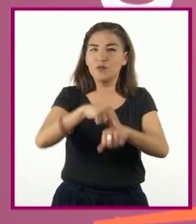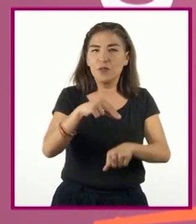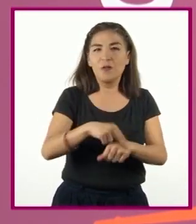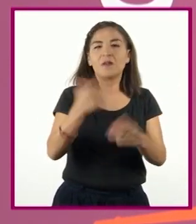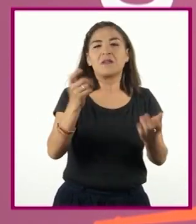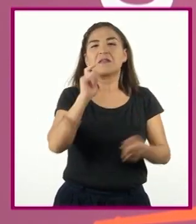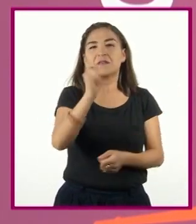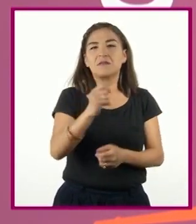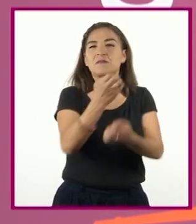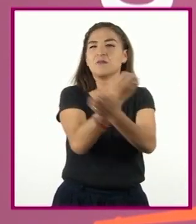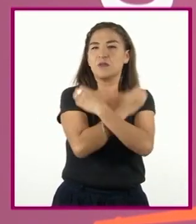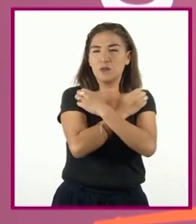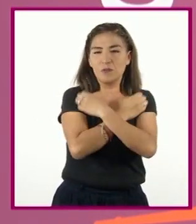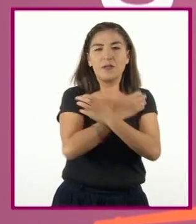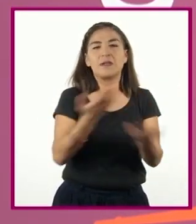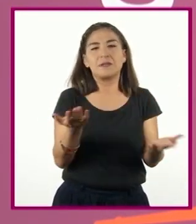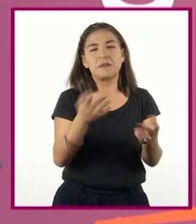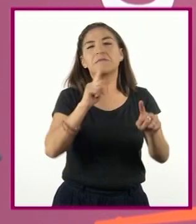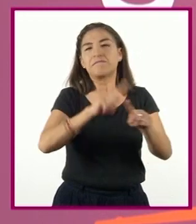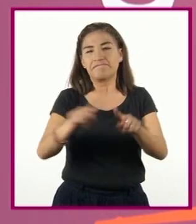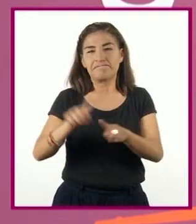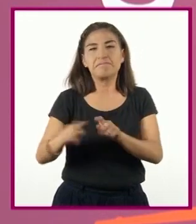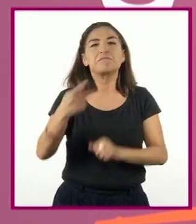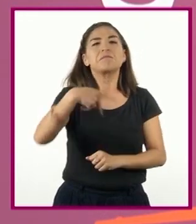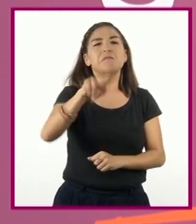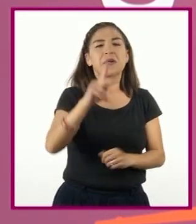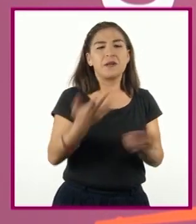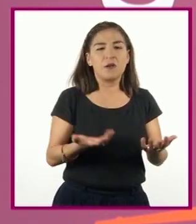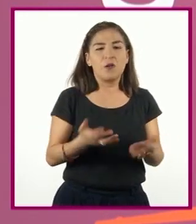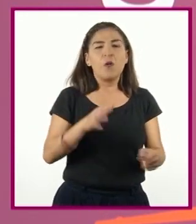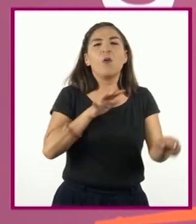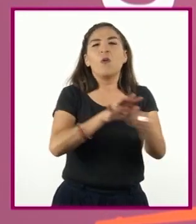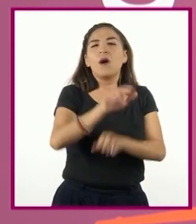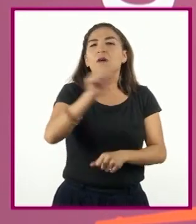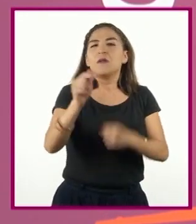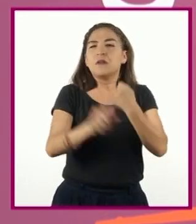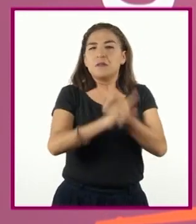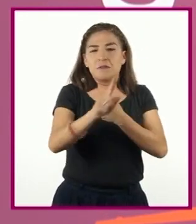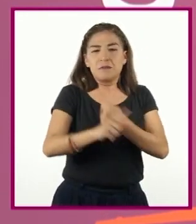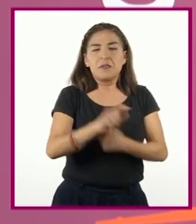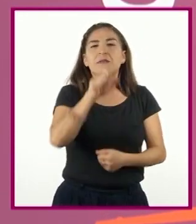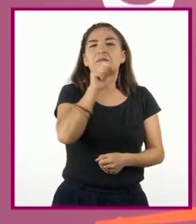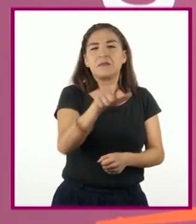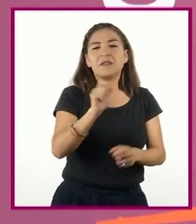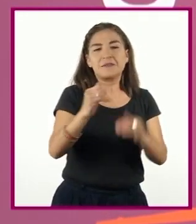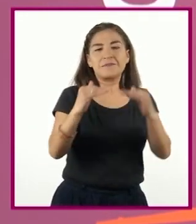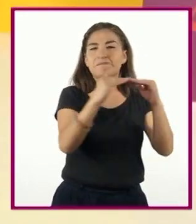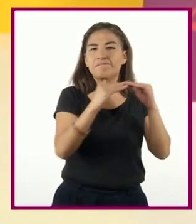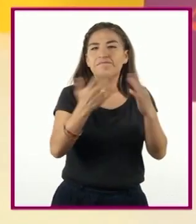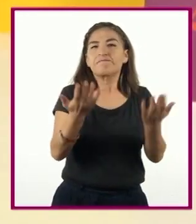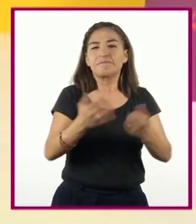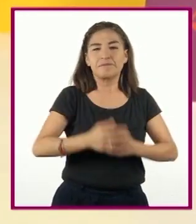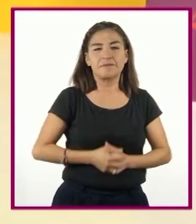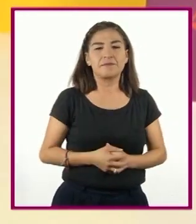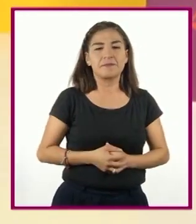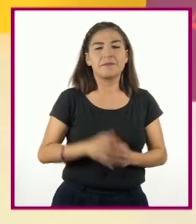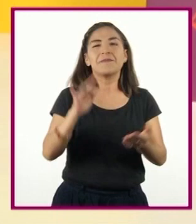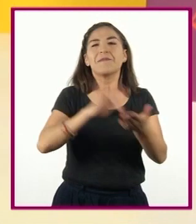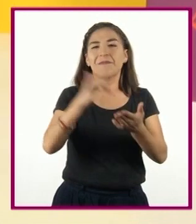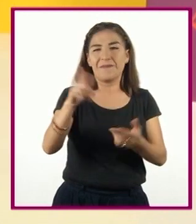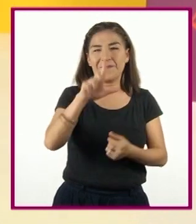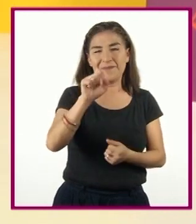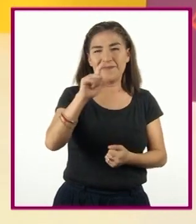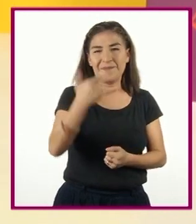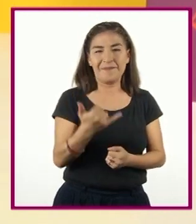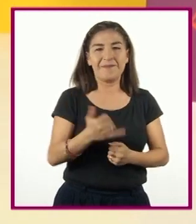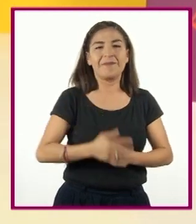carencias educativas, entre otros. Pero, ¿qué otros problemas son motivados por la desigualdad? Gracias,